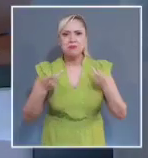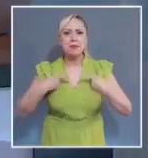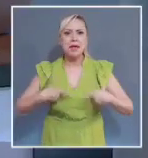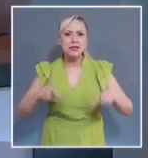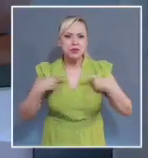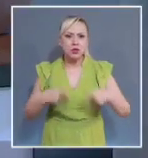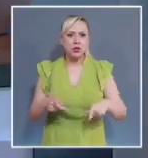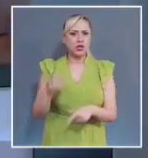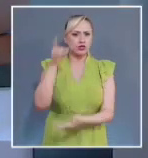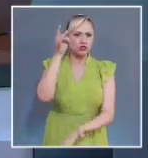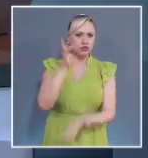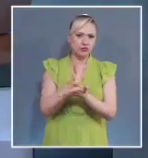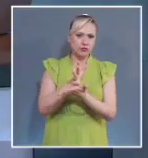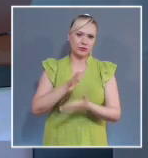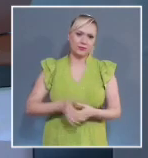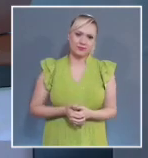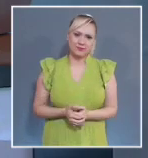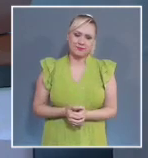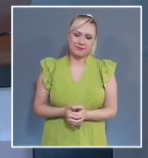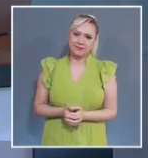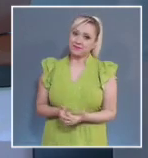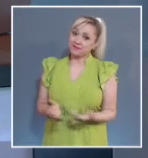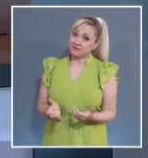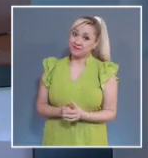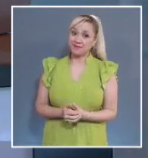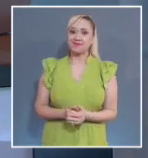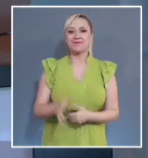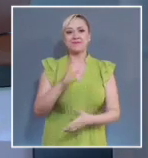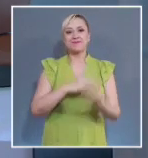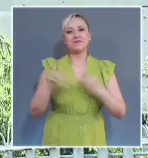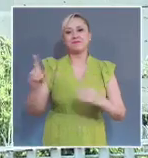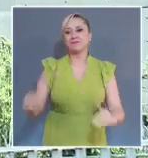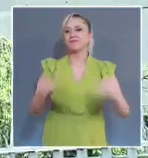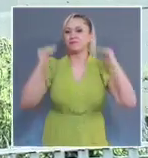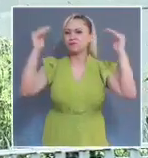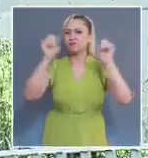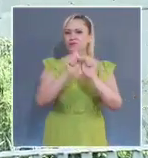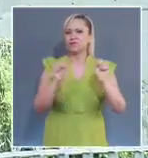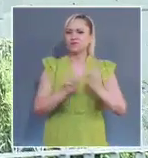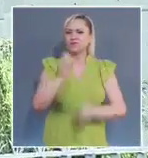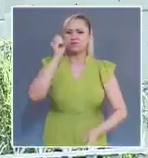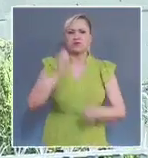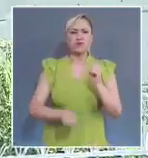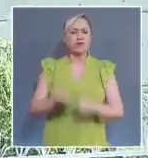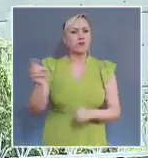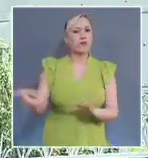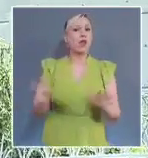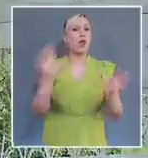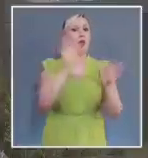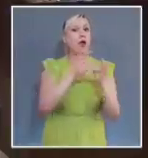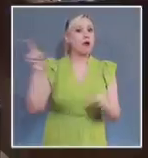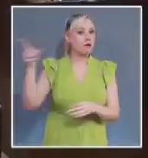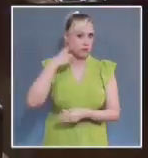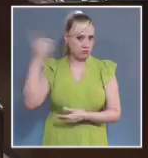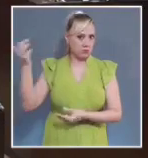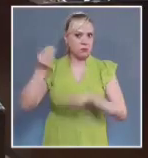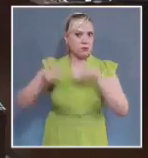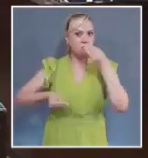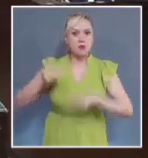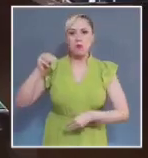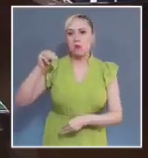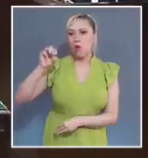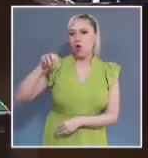Por otra parte, la Sala Superior dio a conocer el proyecto del magistrado Reyes Rodríguez Mondragón con el que propone resolver el